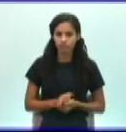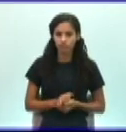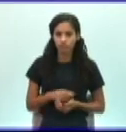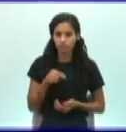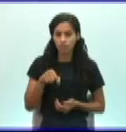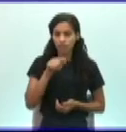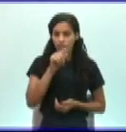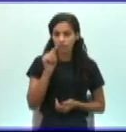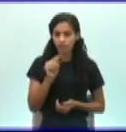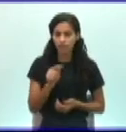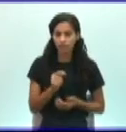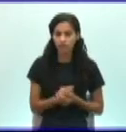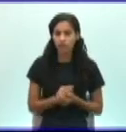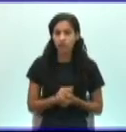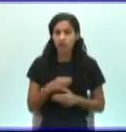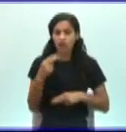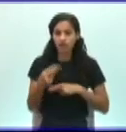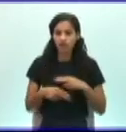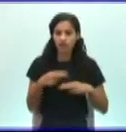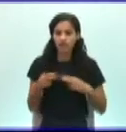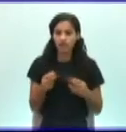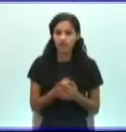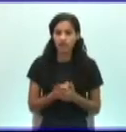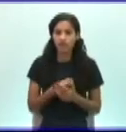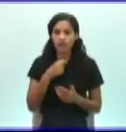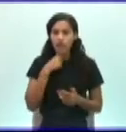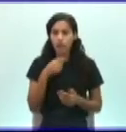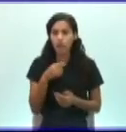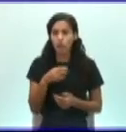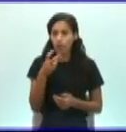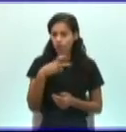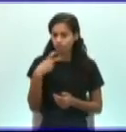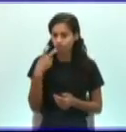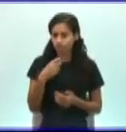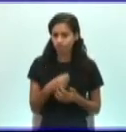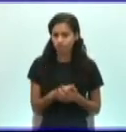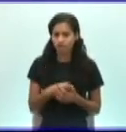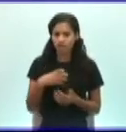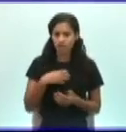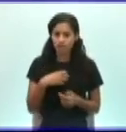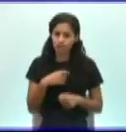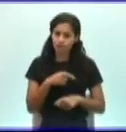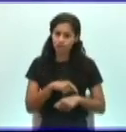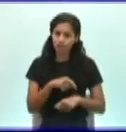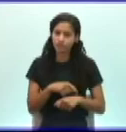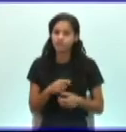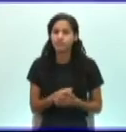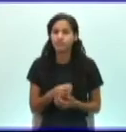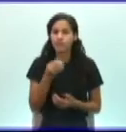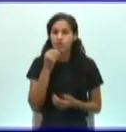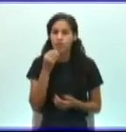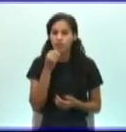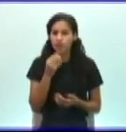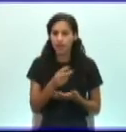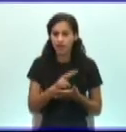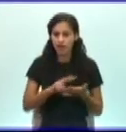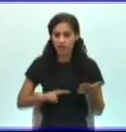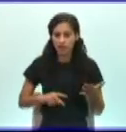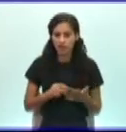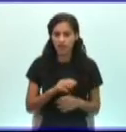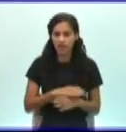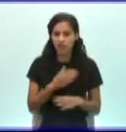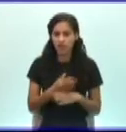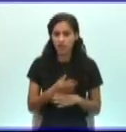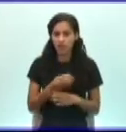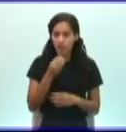Esta actividad la van a realizar de forma oral. Tienen unos instantes para que lean y